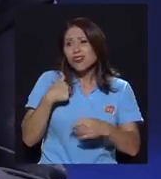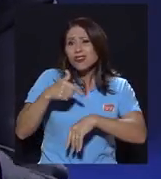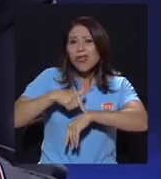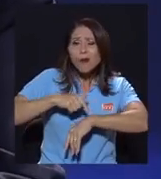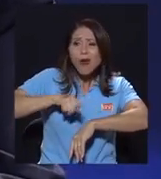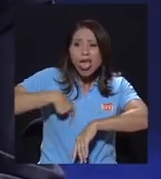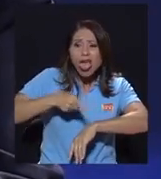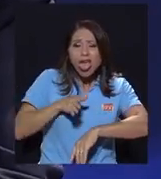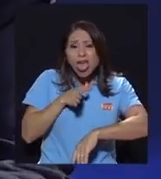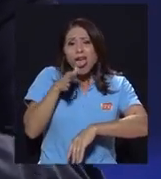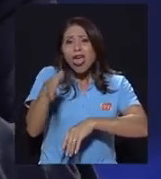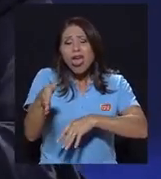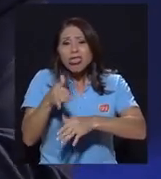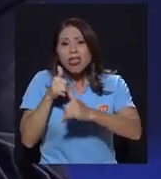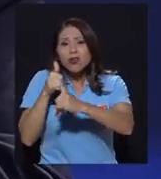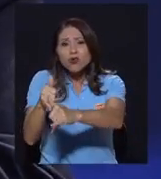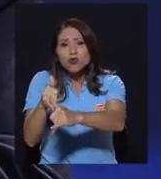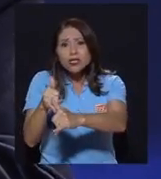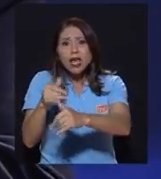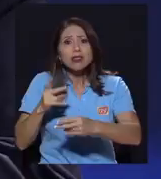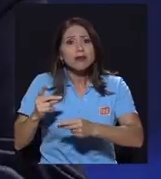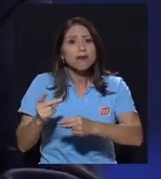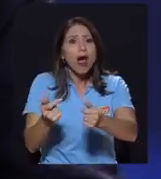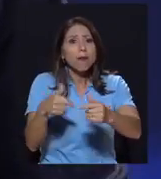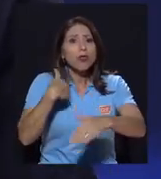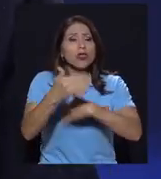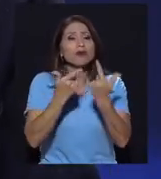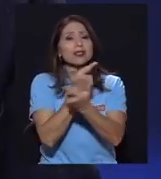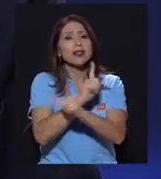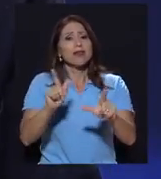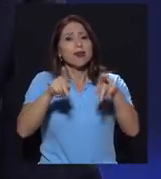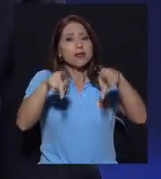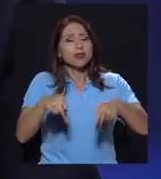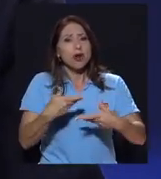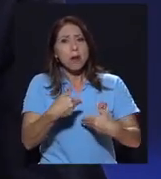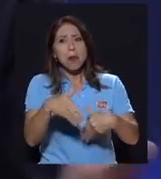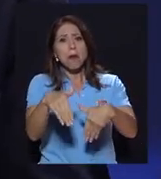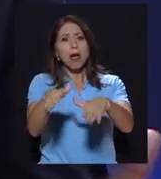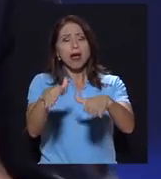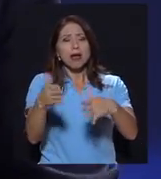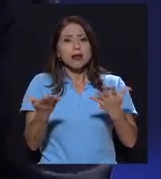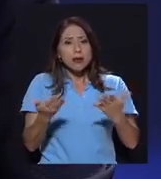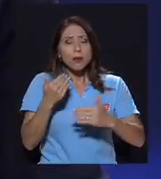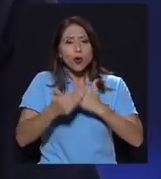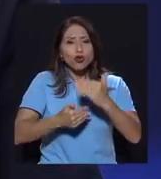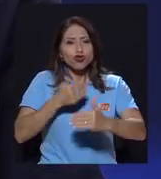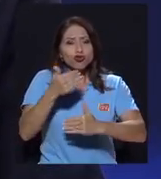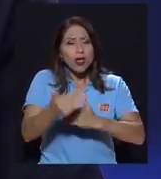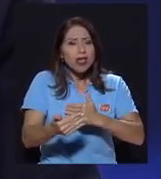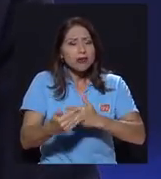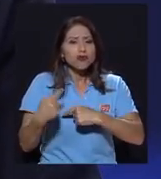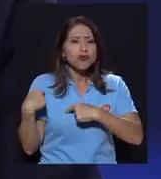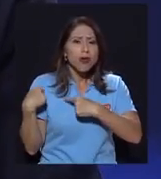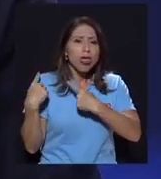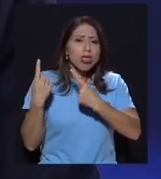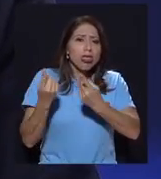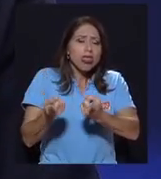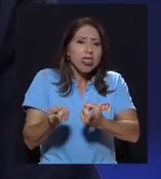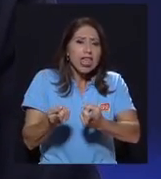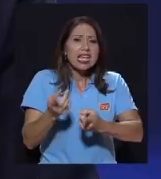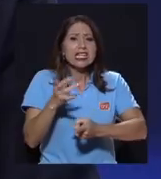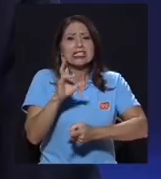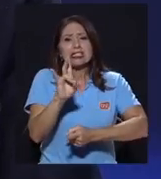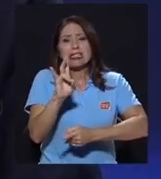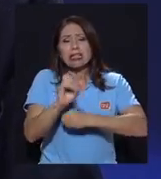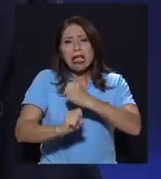que lo que dura el sistema en liberar al delincuente los procesos duran 67